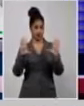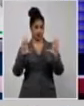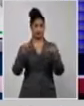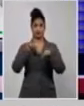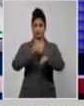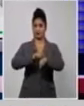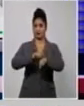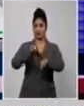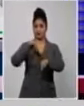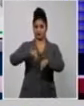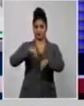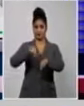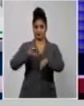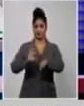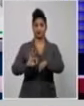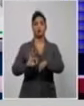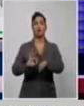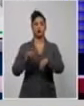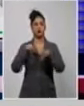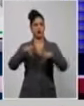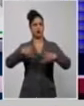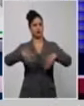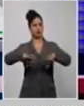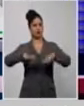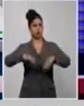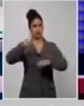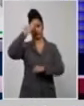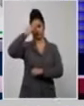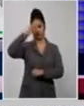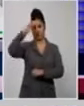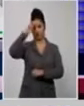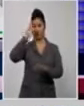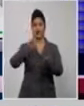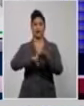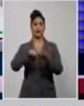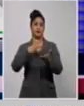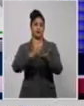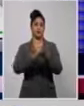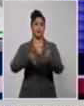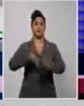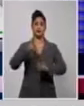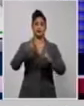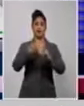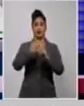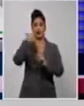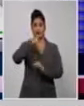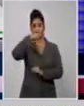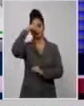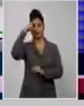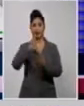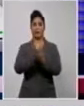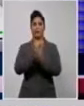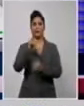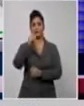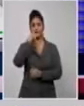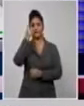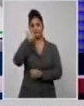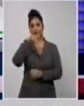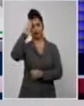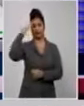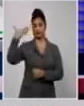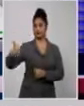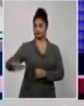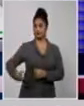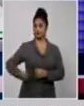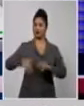de análisis sobre la situación epidemiológica en el país, la intérprete de lengua de señas, Yasmina Rami, bienvenida, y le doy la bienvenida